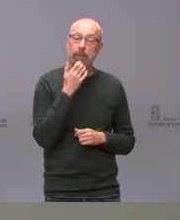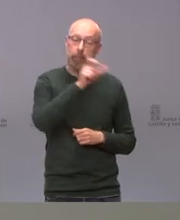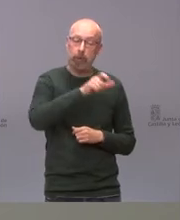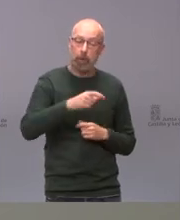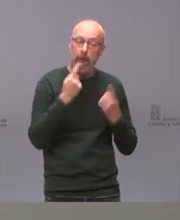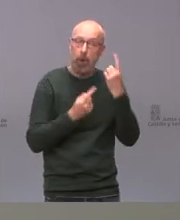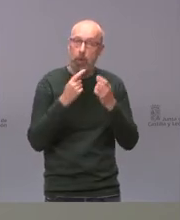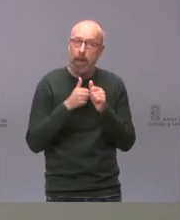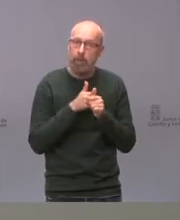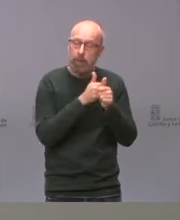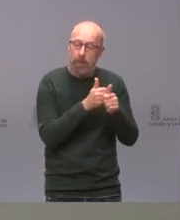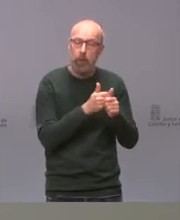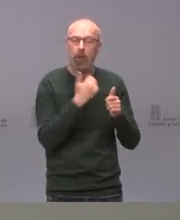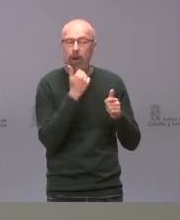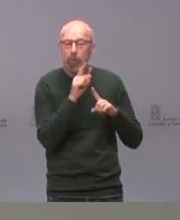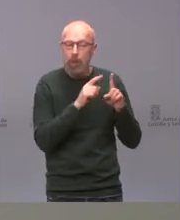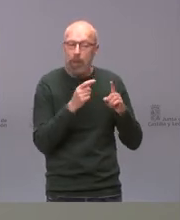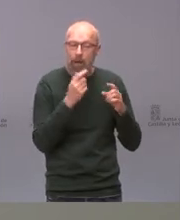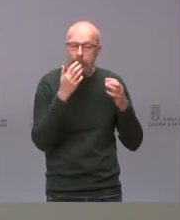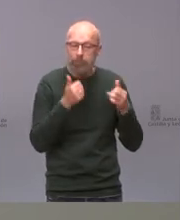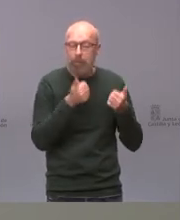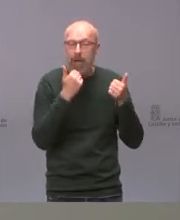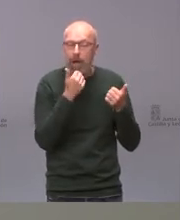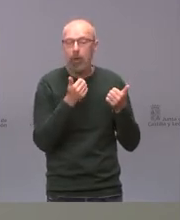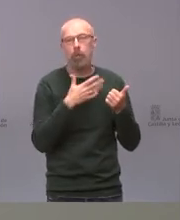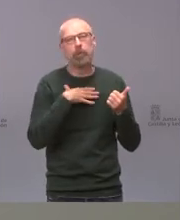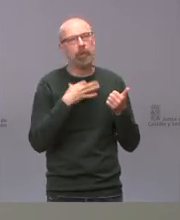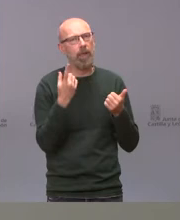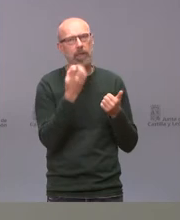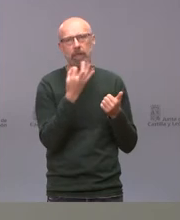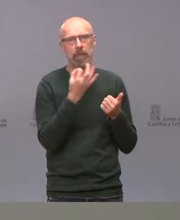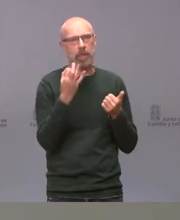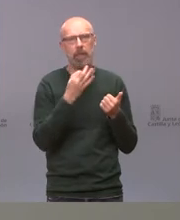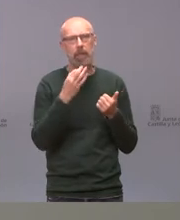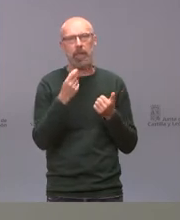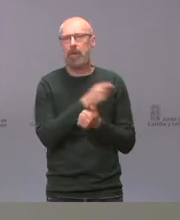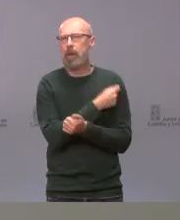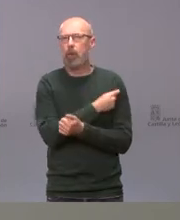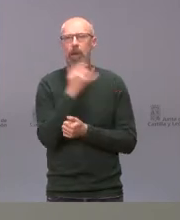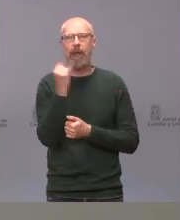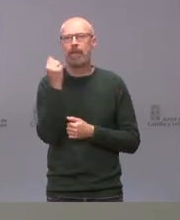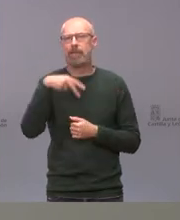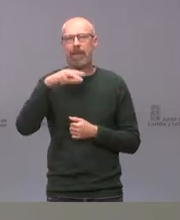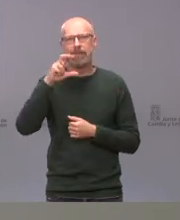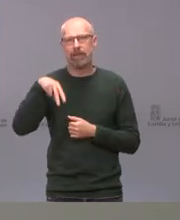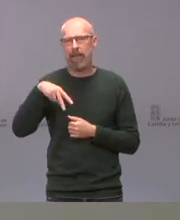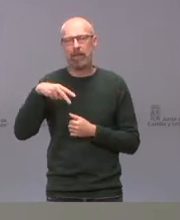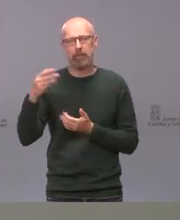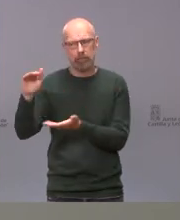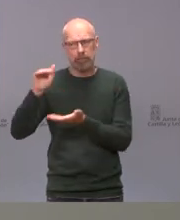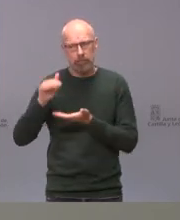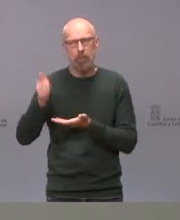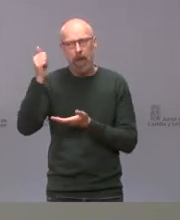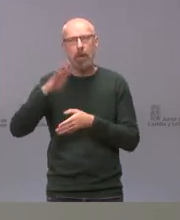único que esperamos es tener un volumen mayor de vacunas de Janssen a nuestra disposición para poder seguir